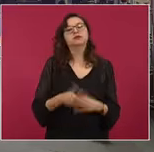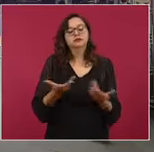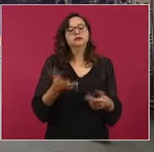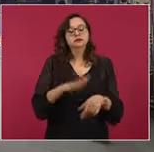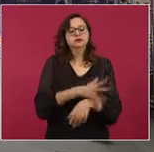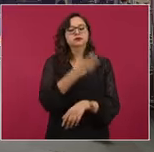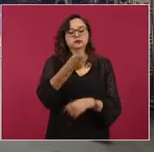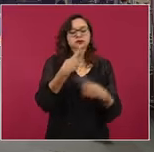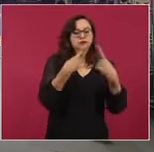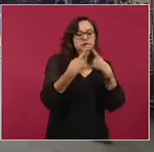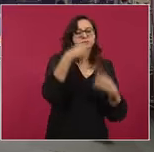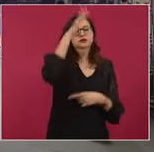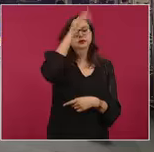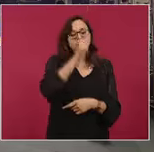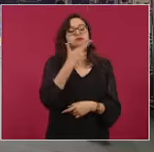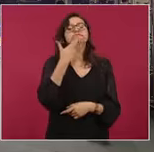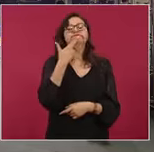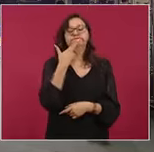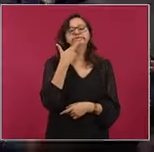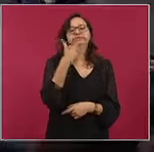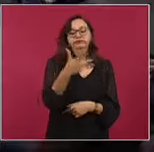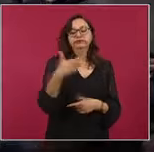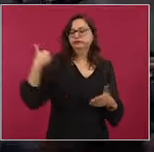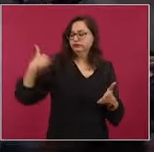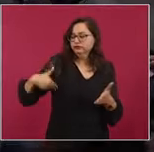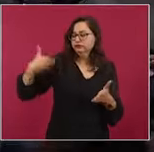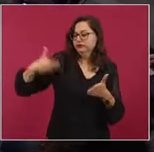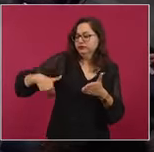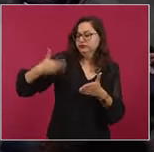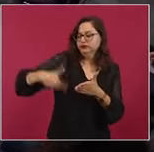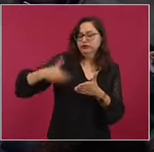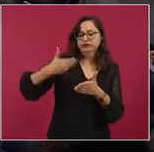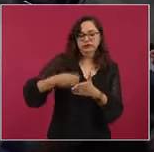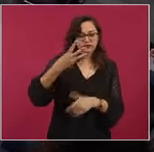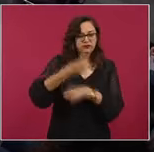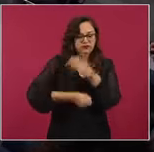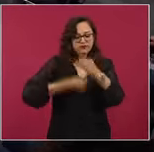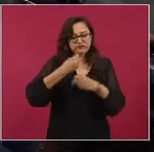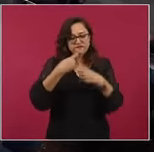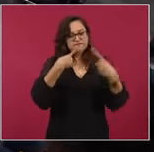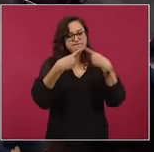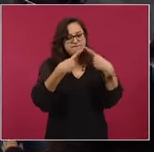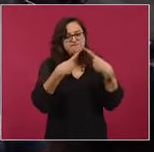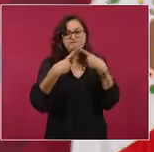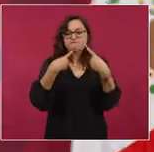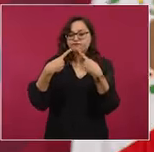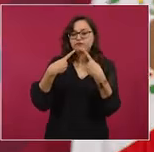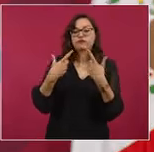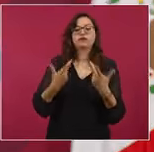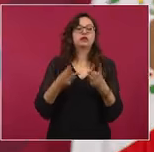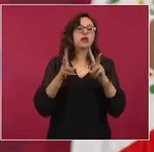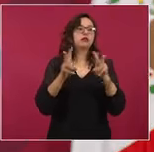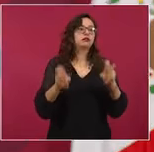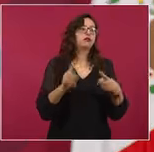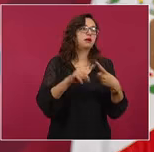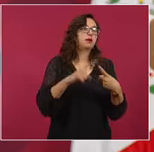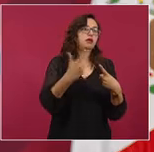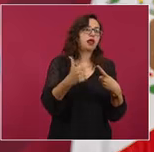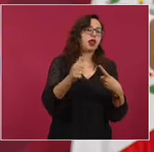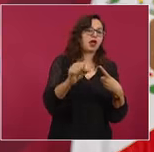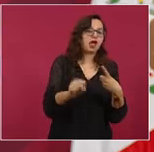Así lo hemos venido haciendo, así se hizo con los gasoductos, así